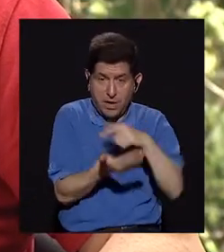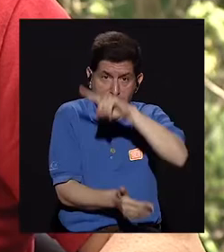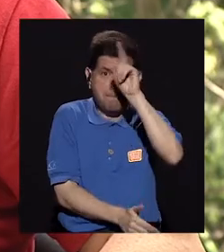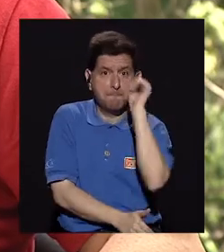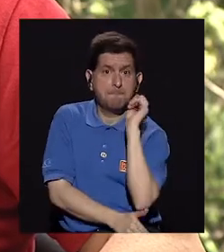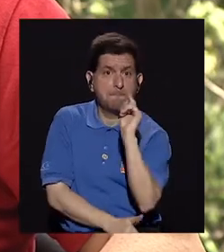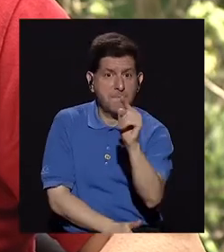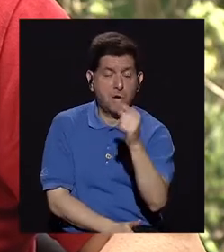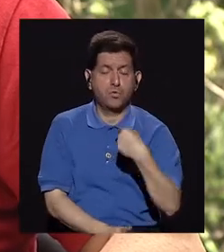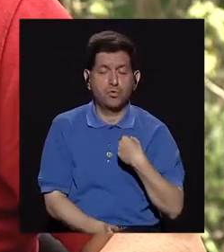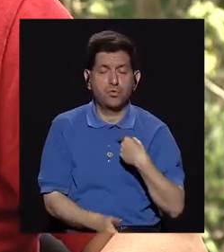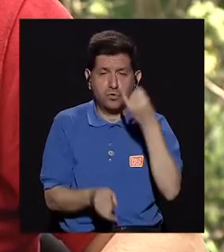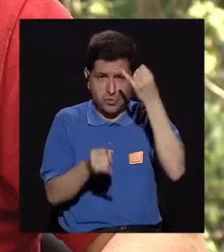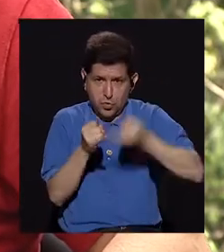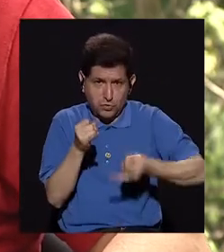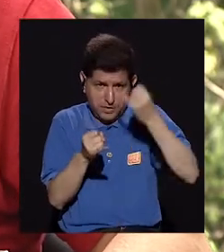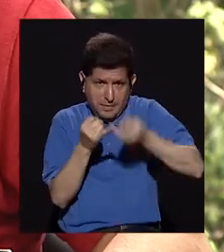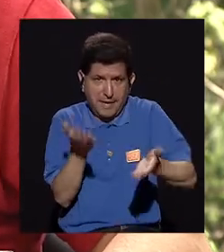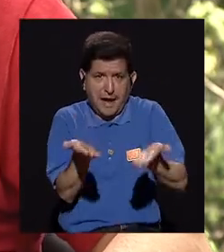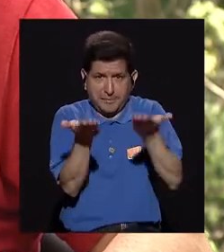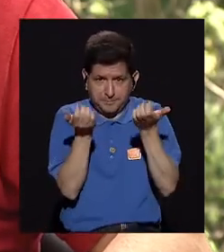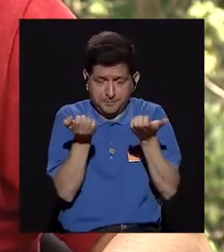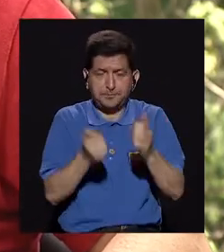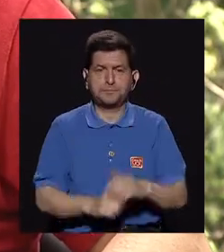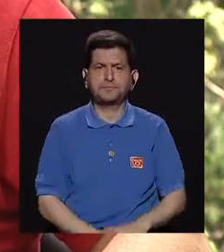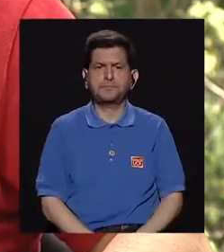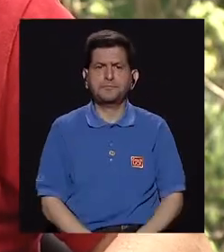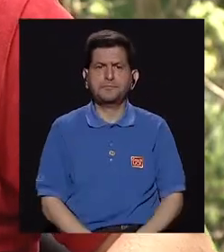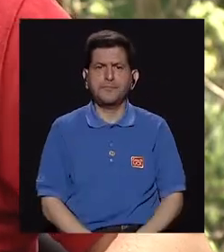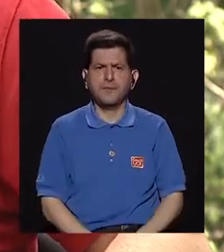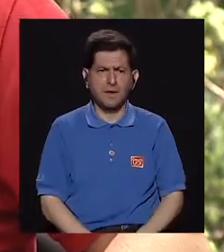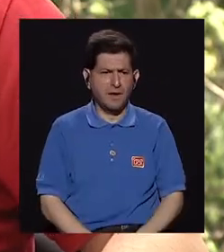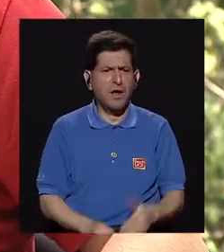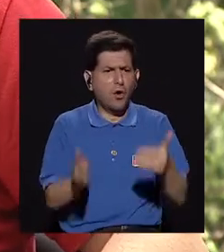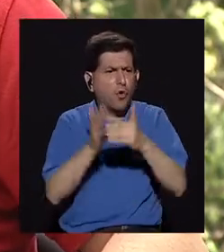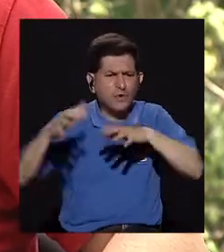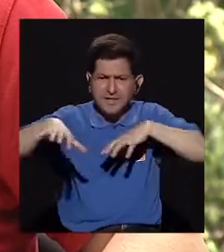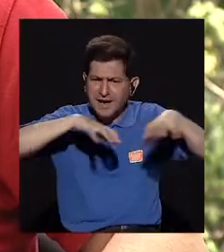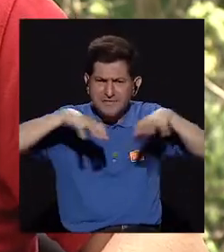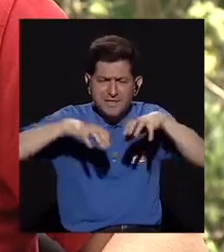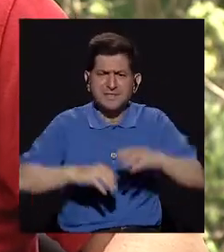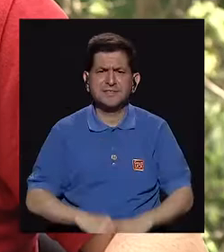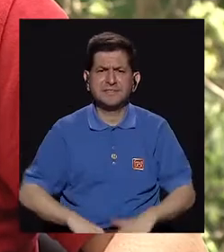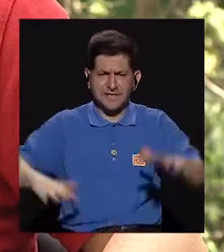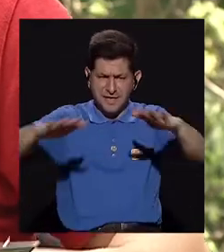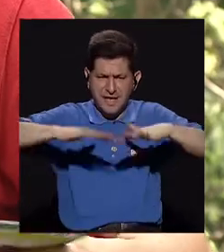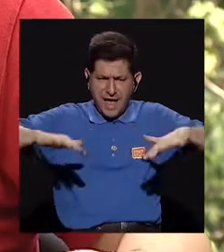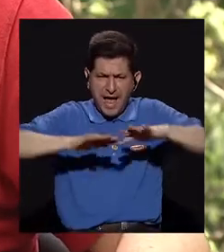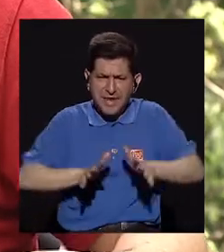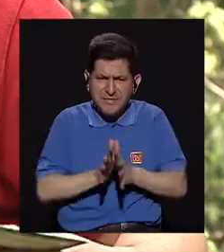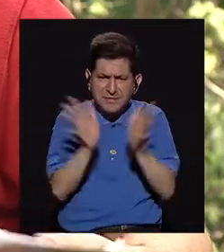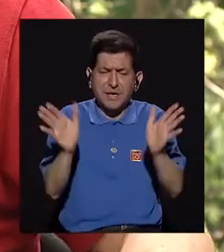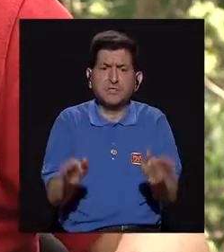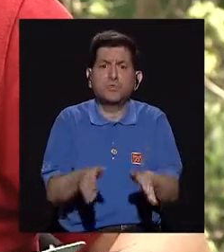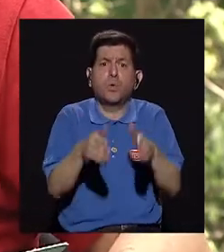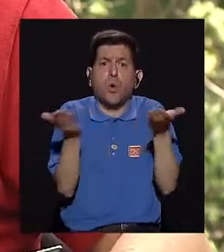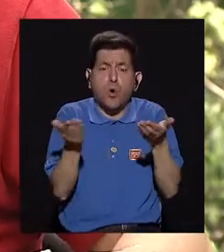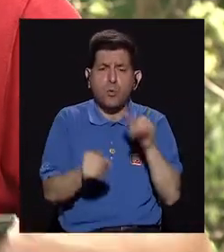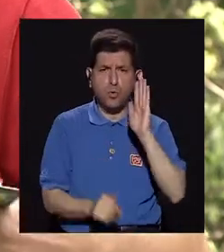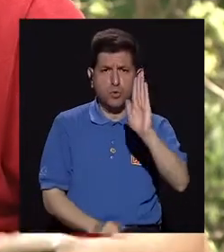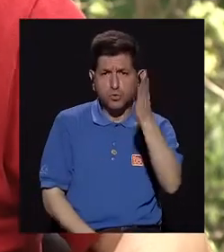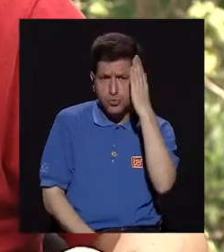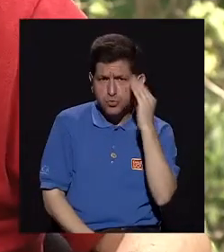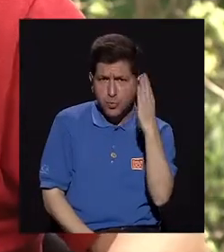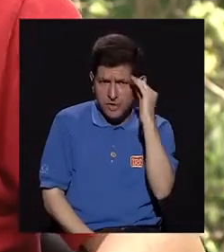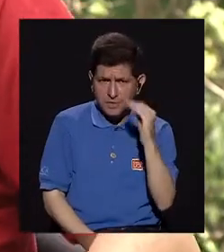la pregunta con la que quiero cerrar el mismo es, entonces, ¿cómo se reactiva un espacio público? O sea, ¿qué han visto ustedes? ¿Cuál es la